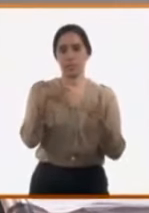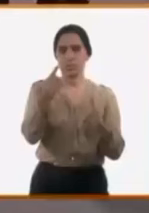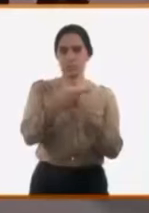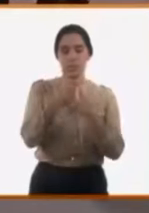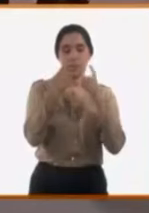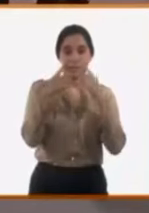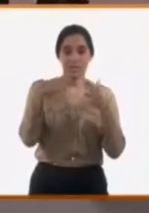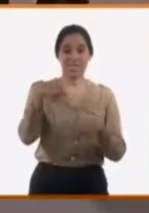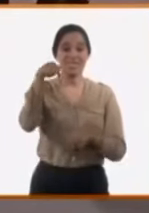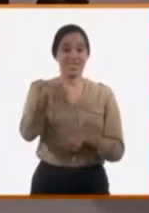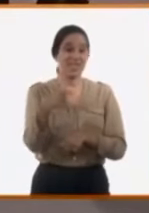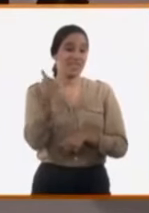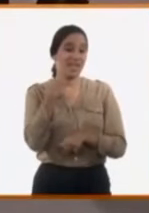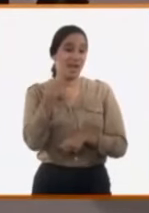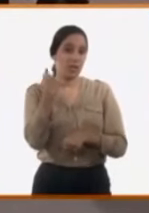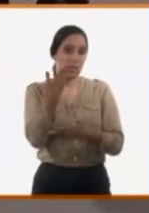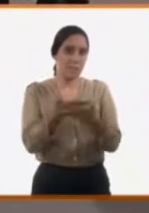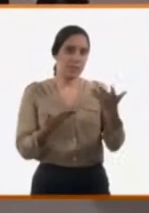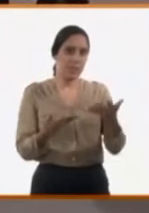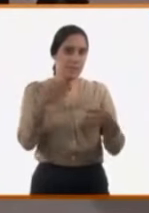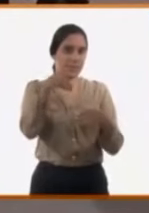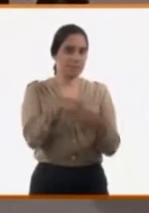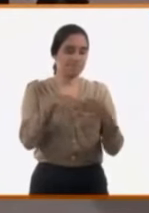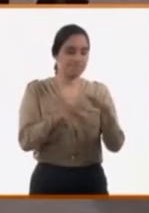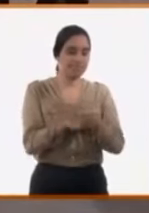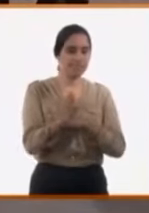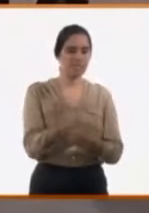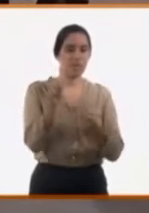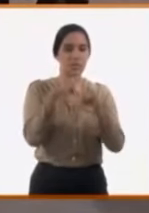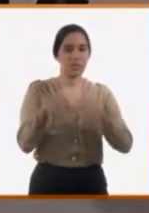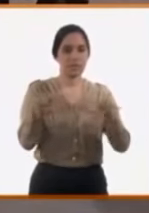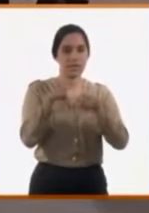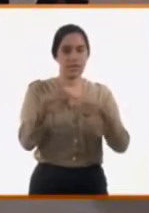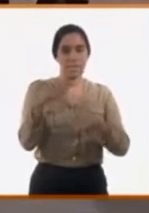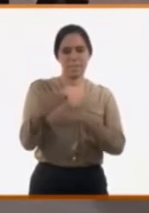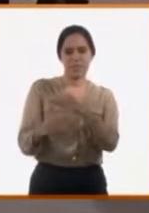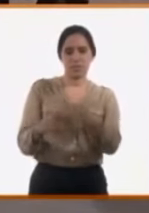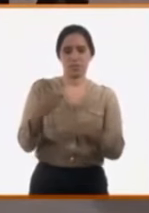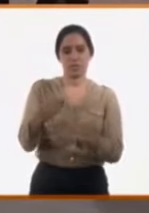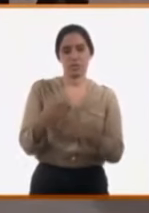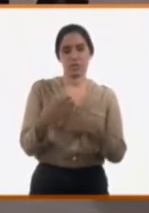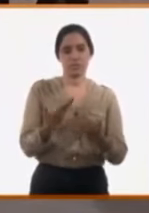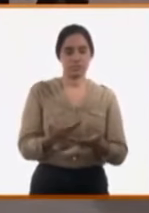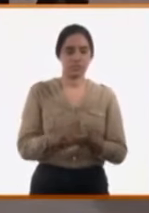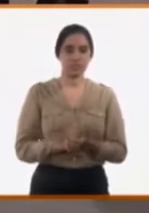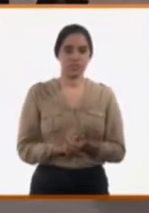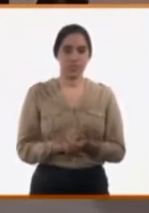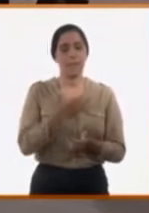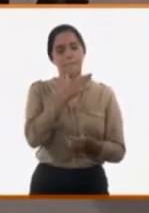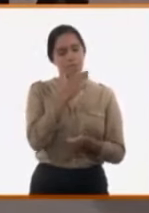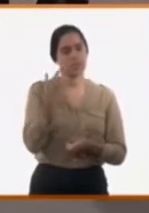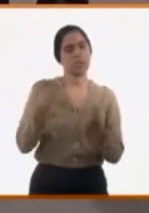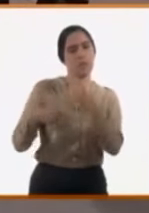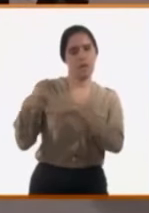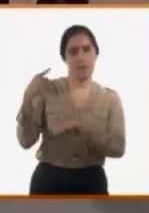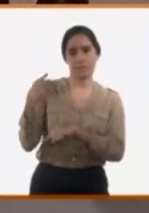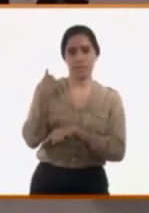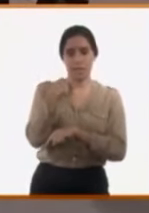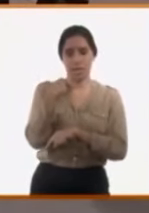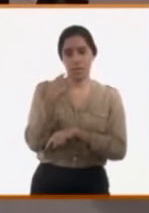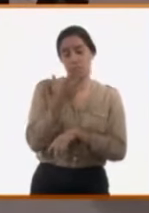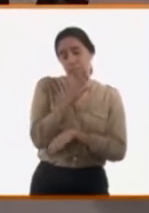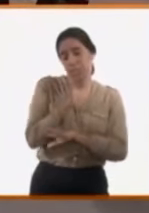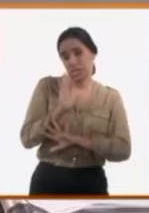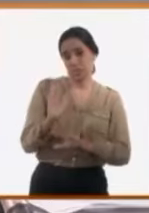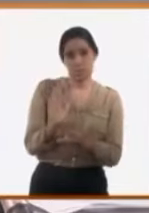ser el examen de ingreso este año los los procesos por eso hablado tanto del anterior se van a aparecer mucho al anterior es